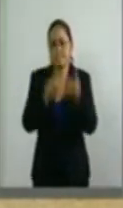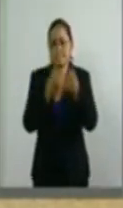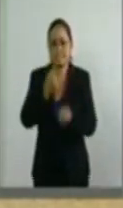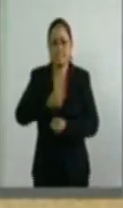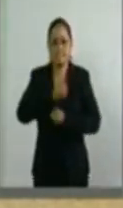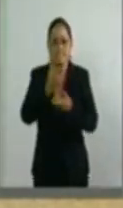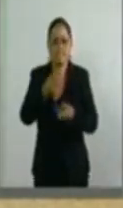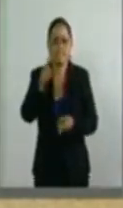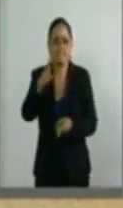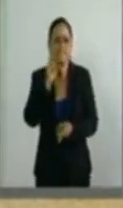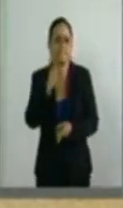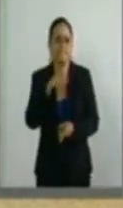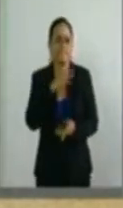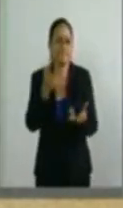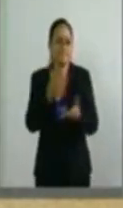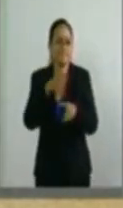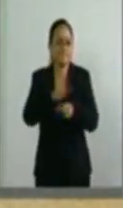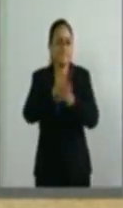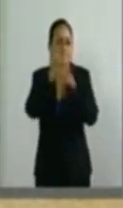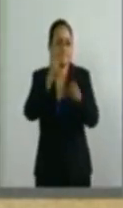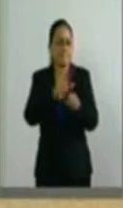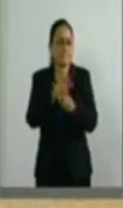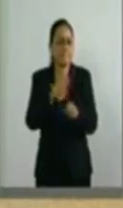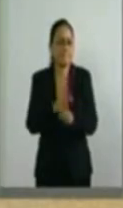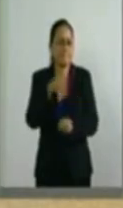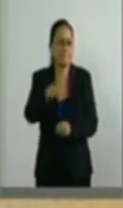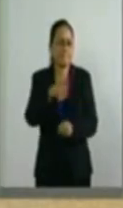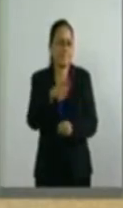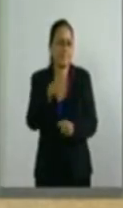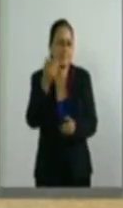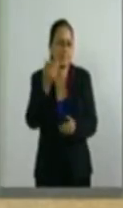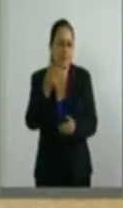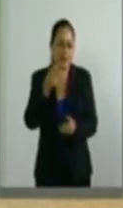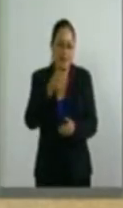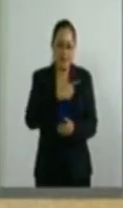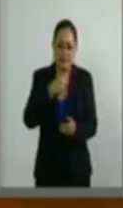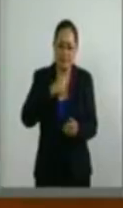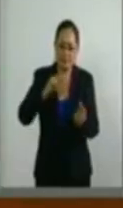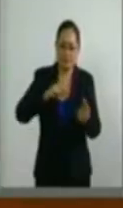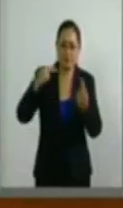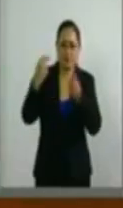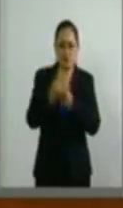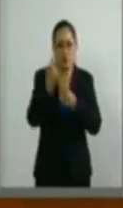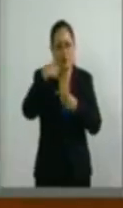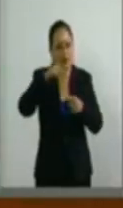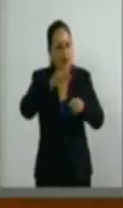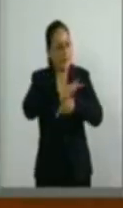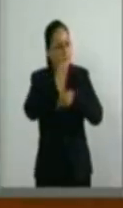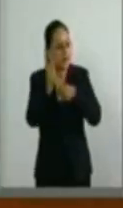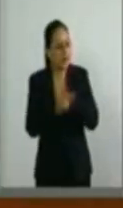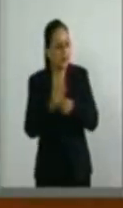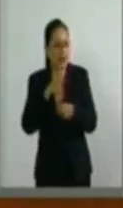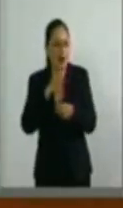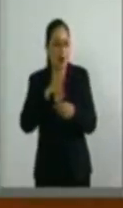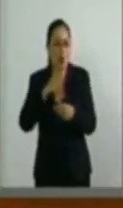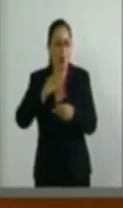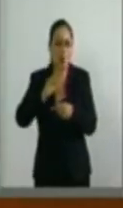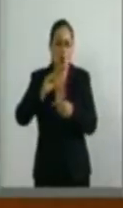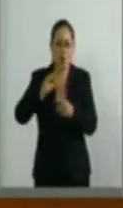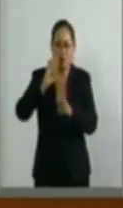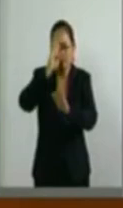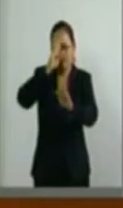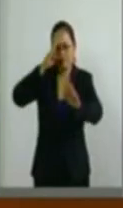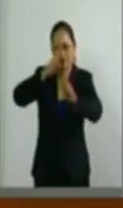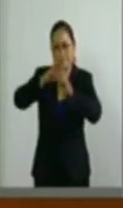que aquí se han señalado en relación con la necesidad de tenerla como una visión de Estado, de lograr un enfoque transversal, de que ha